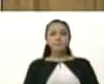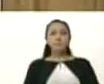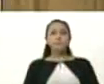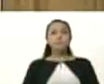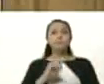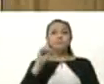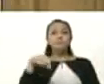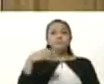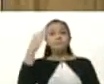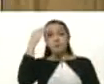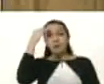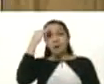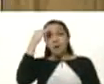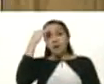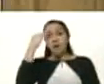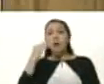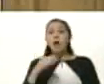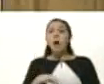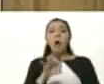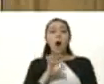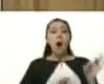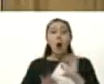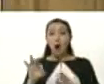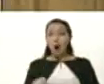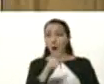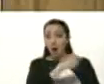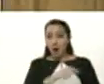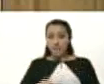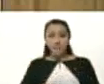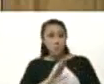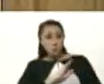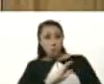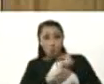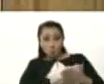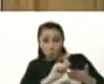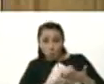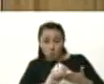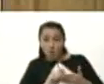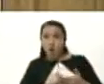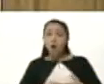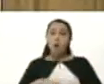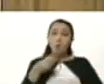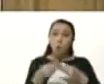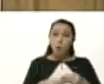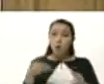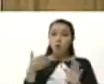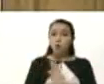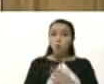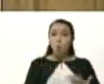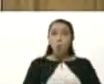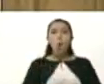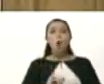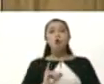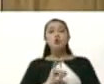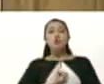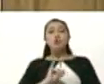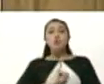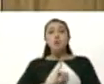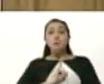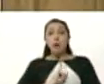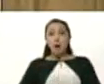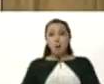Considerando que al escoger la autoría de sus interpretaciones, se manifiesta no solo una identificación con